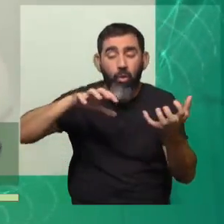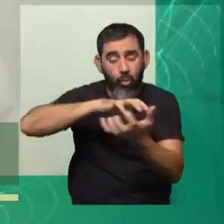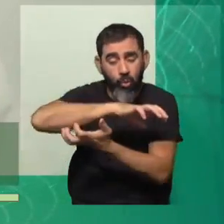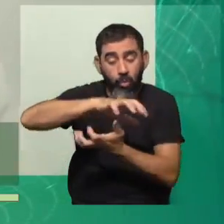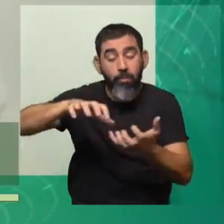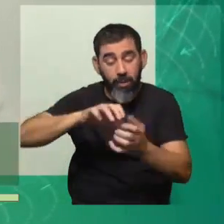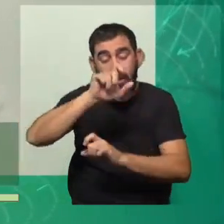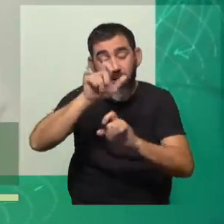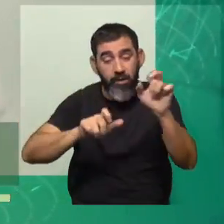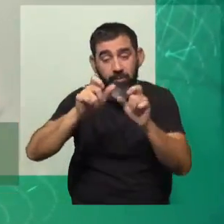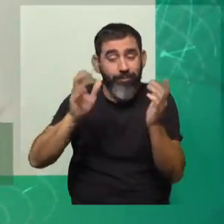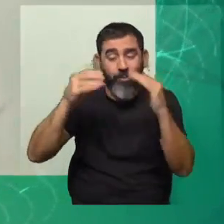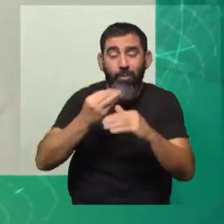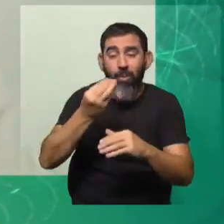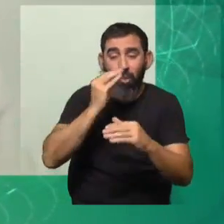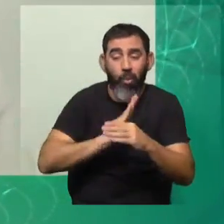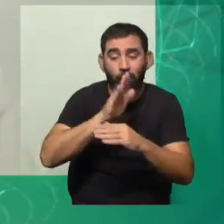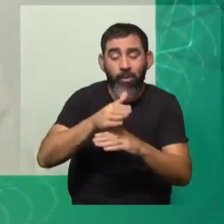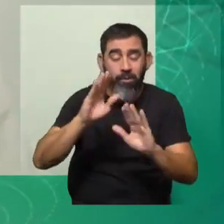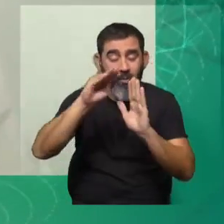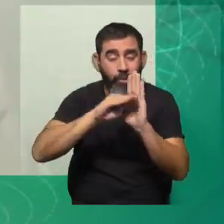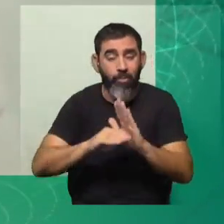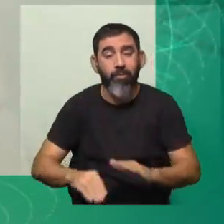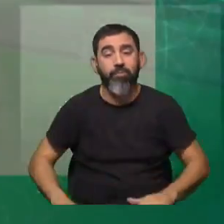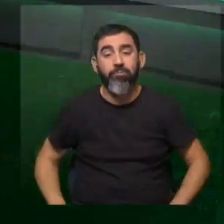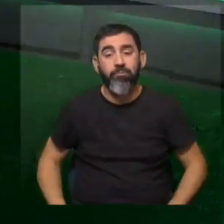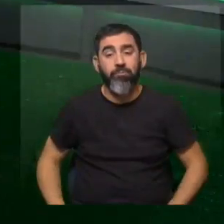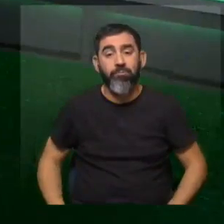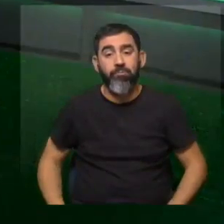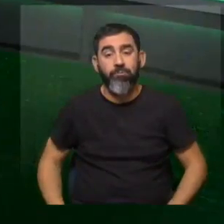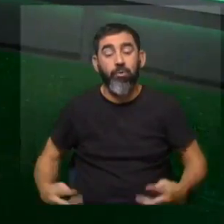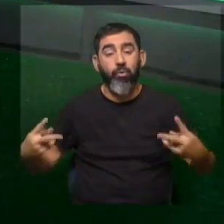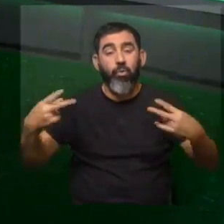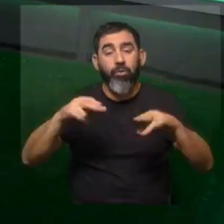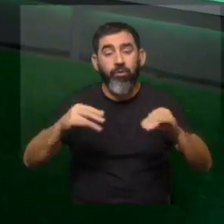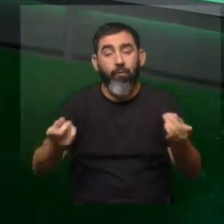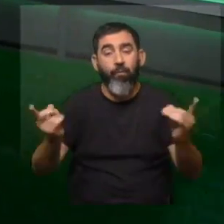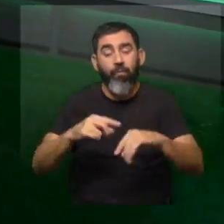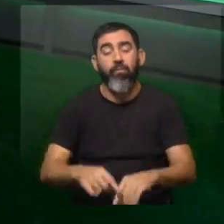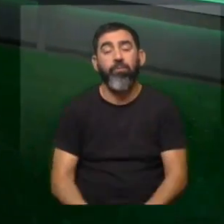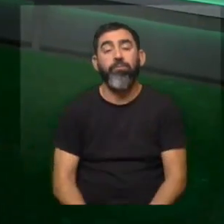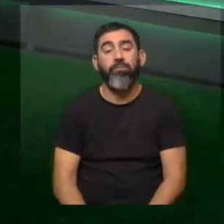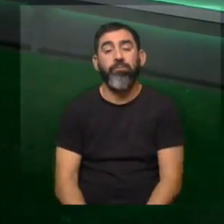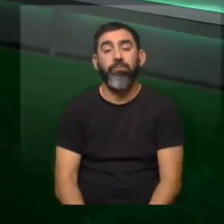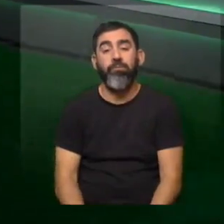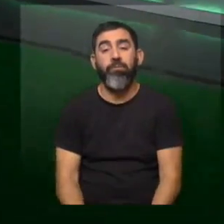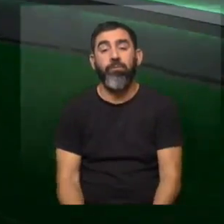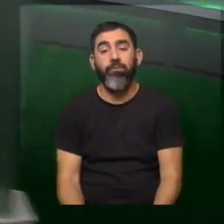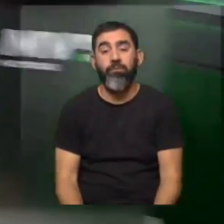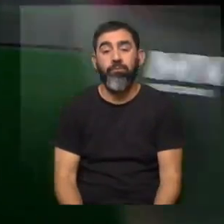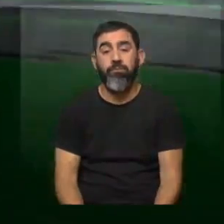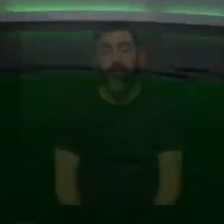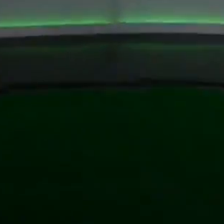lo que impide a la gente Acceder al programa hacemos una pausa muy breve y volvemos enseguida